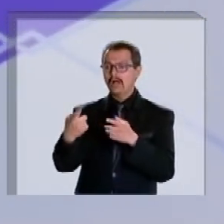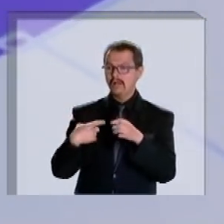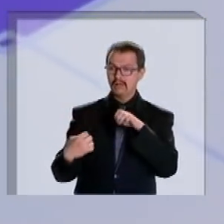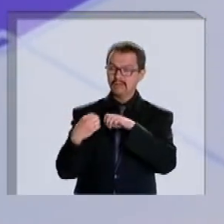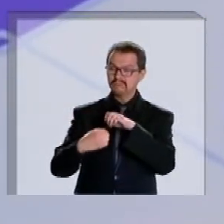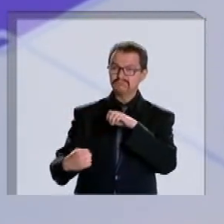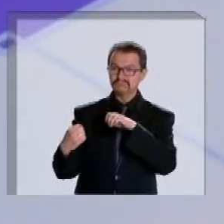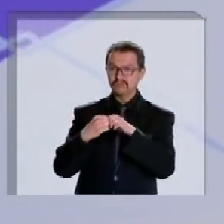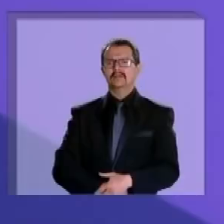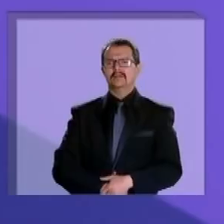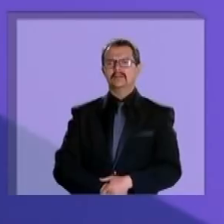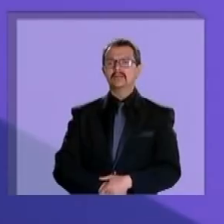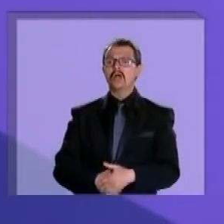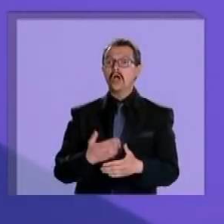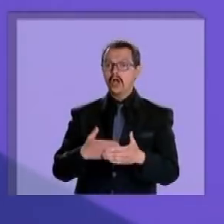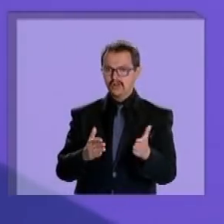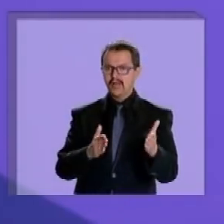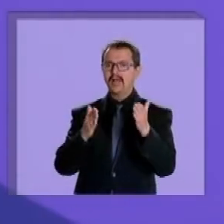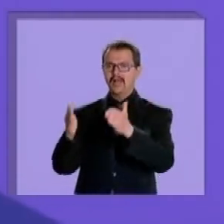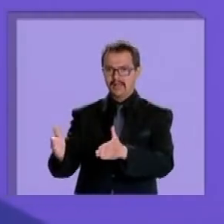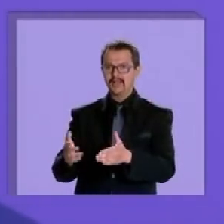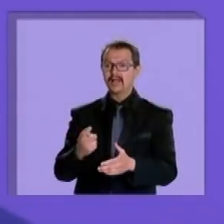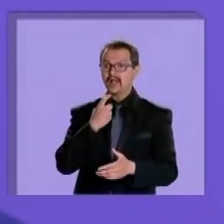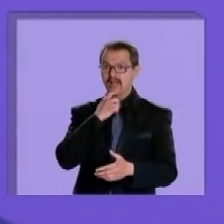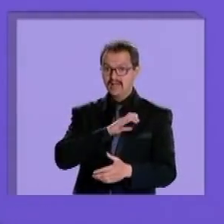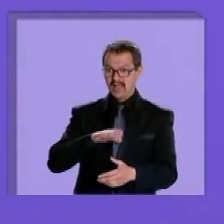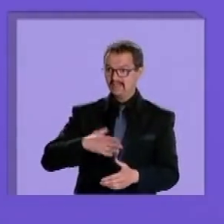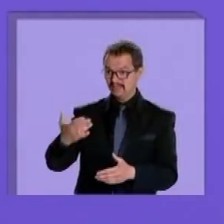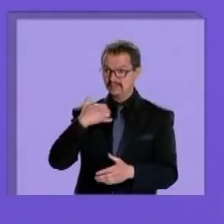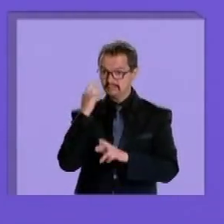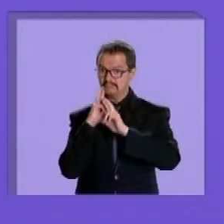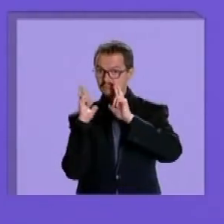refieren a Atlanta. Es